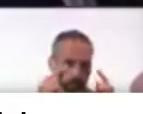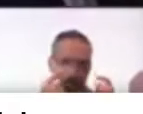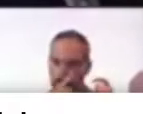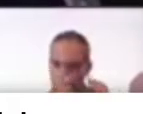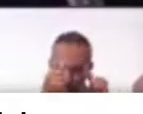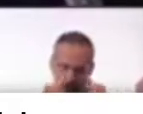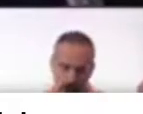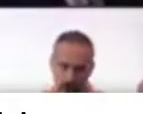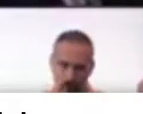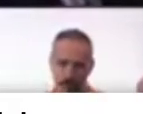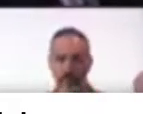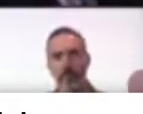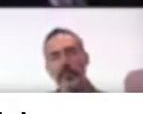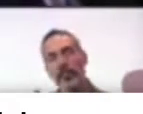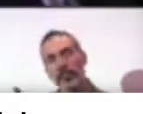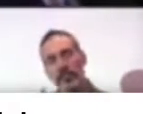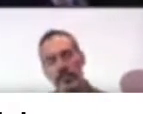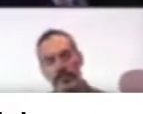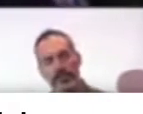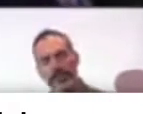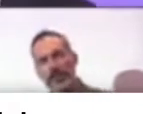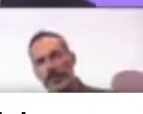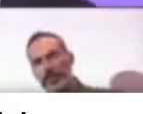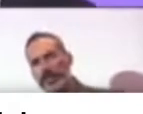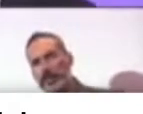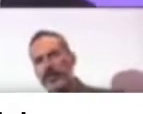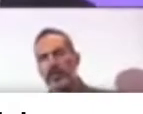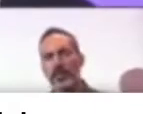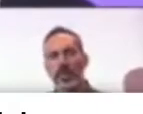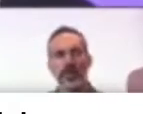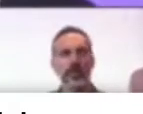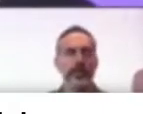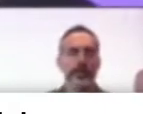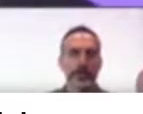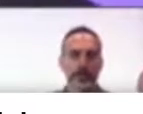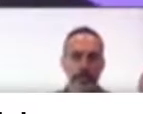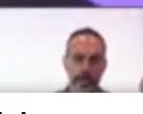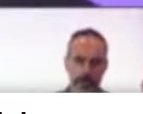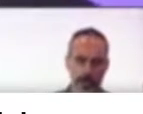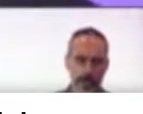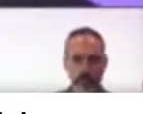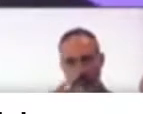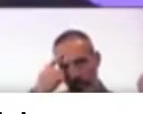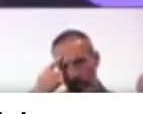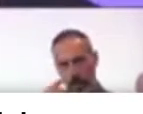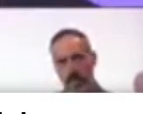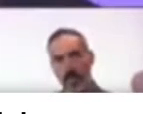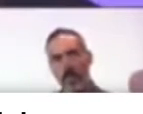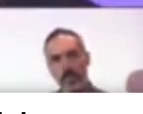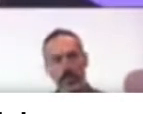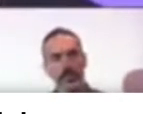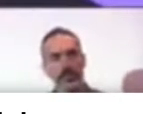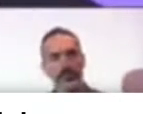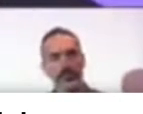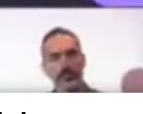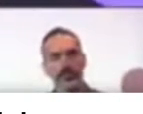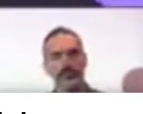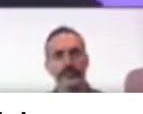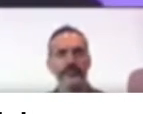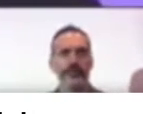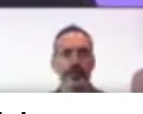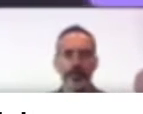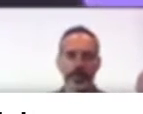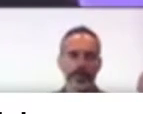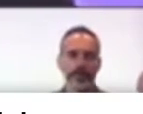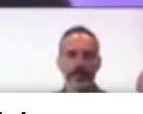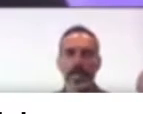el corazón de empresarios para que con sus donativos estas acciones se puedan llevar a cabo. Gracias en verdad